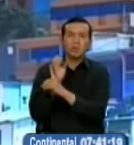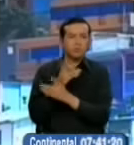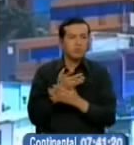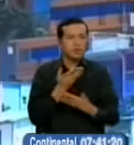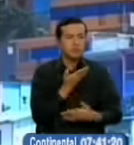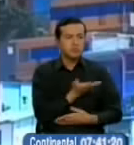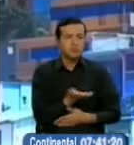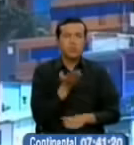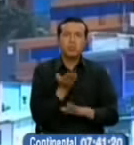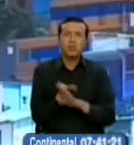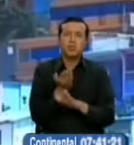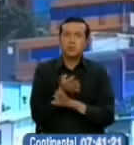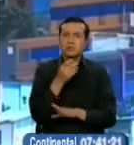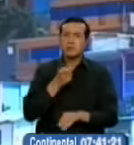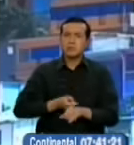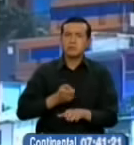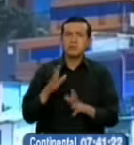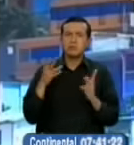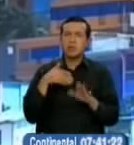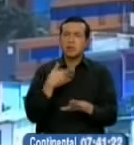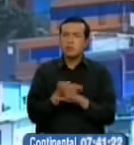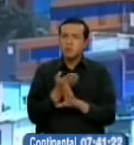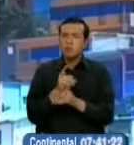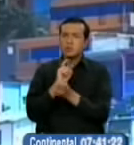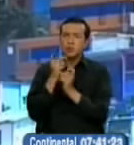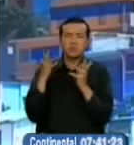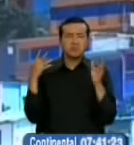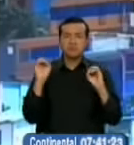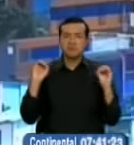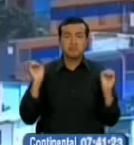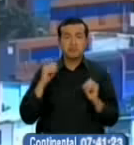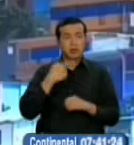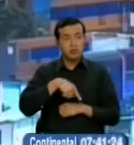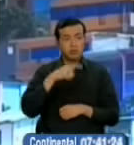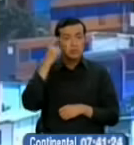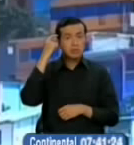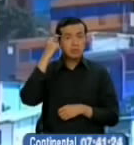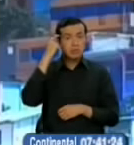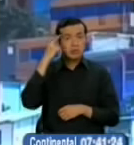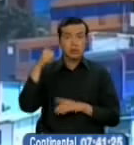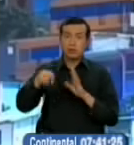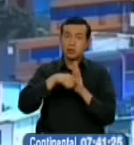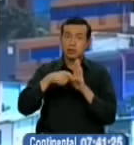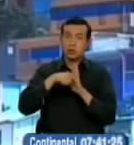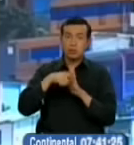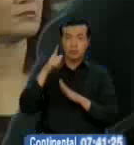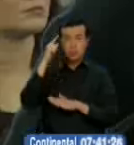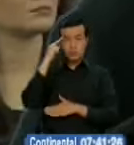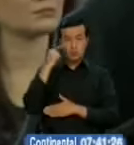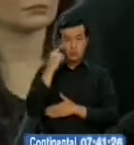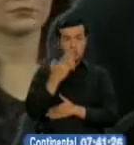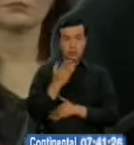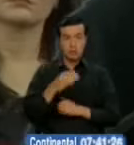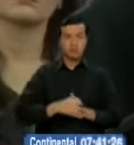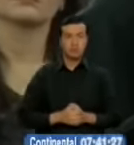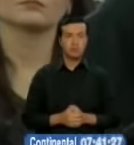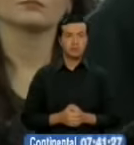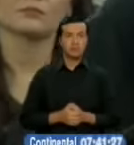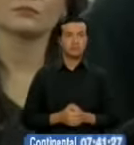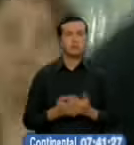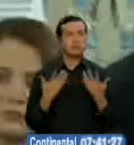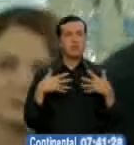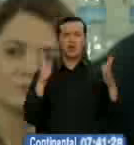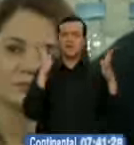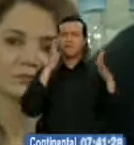no plantean propuestas concretas de cambio de lo que ellos consideran negativo del actual régimen. Ya han